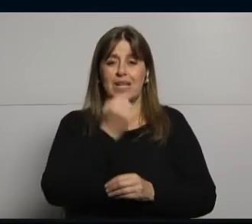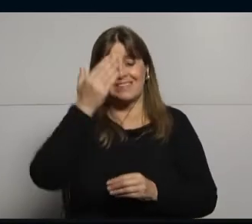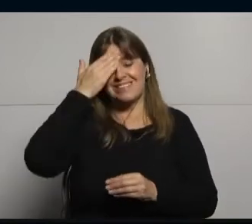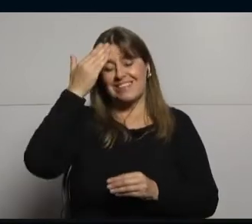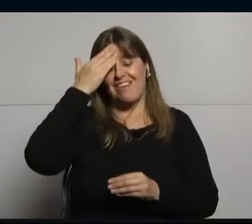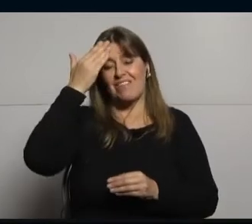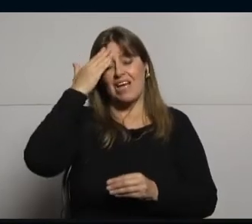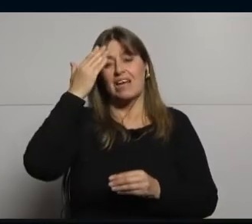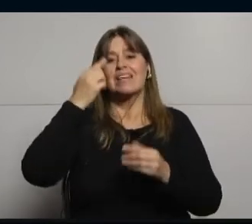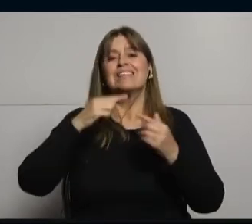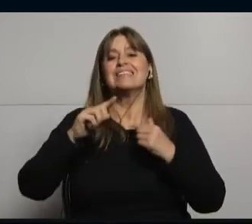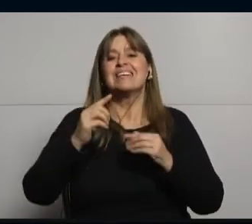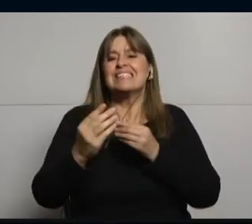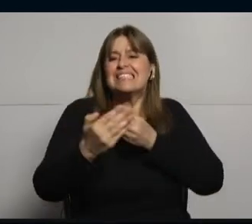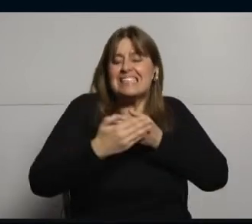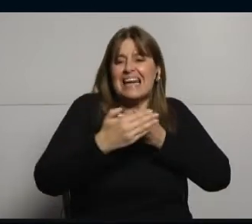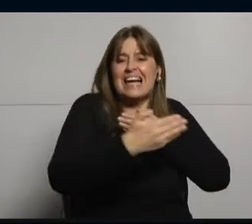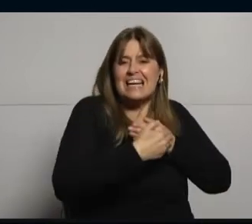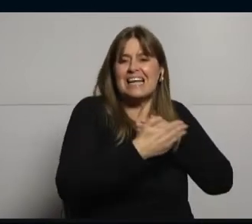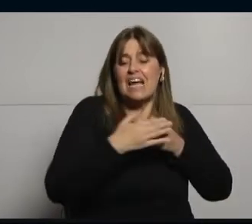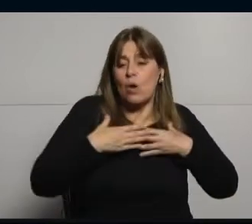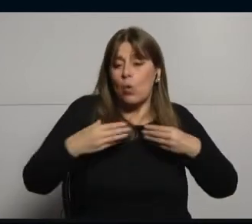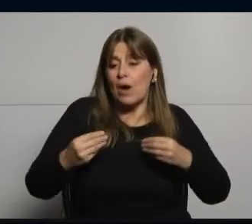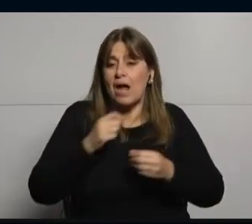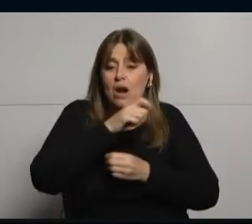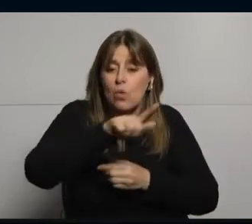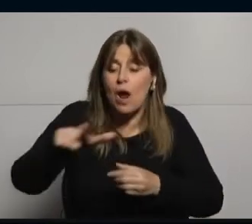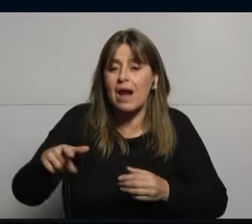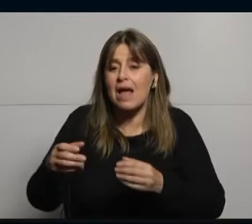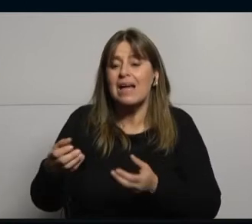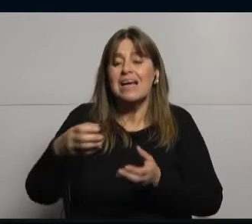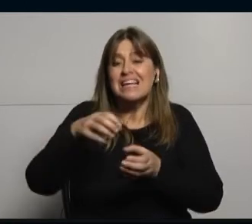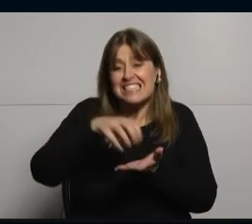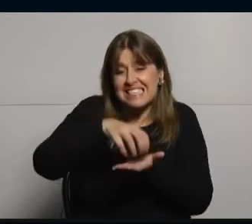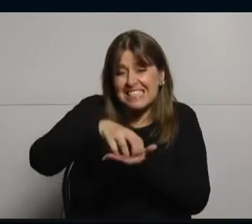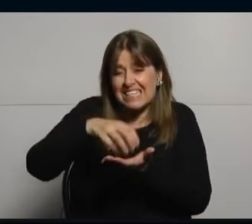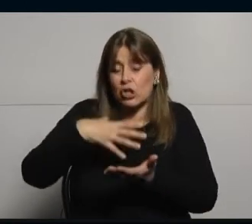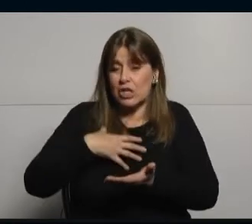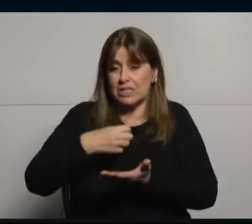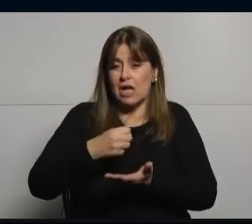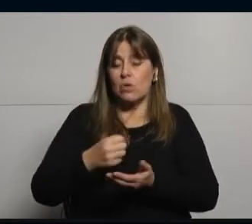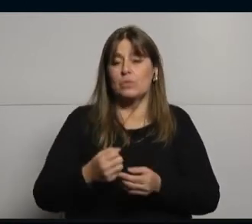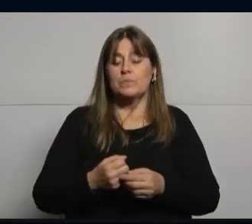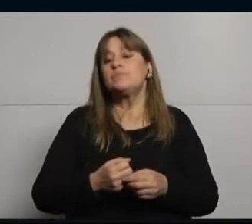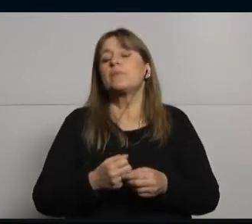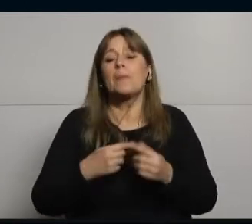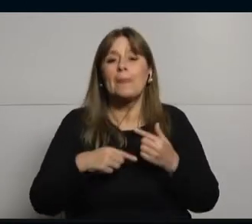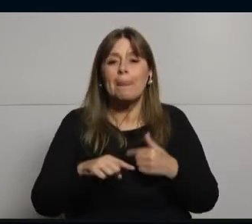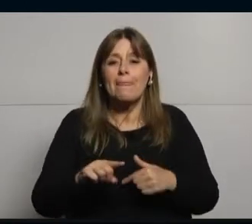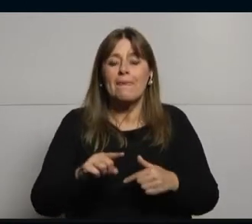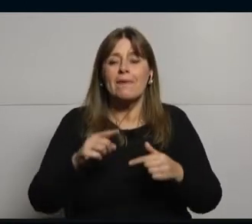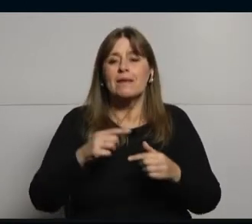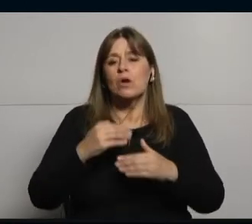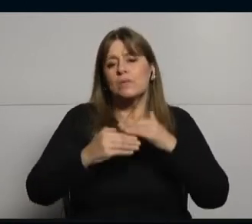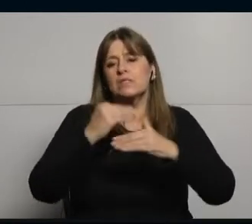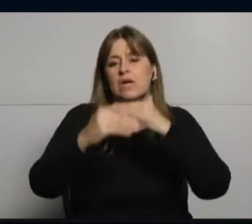saber la cercanía que tenían las escuelas rurales a los centros de salud, de asistencia. Entonces, se